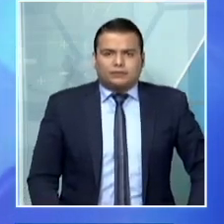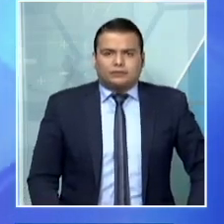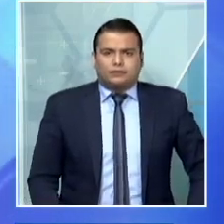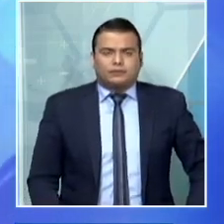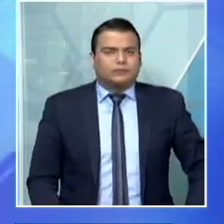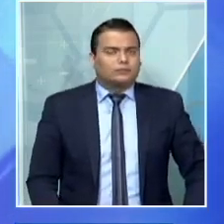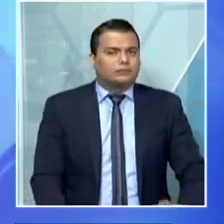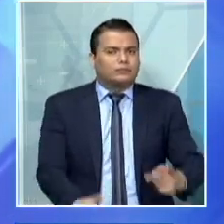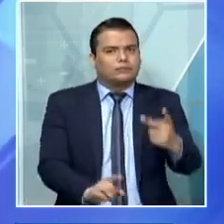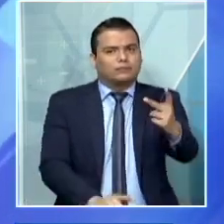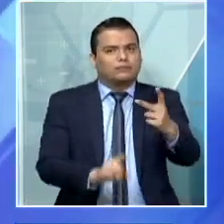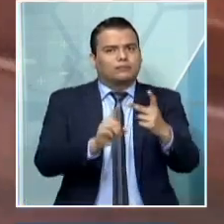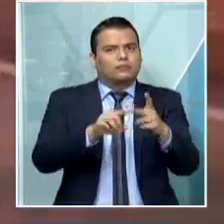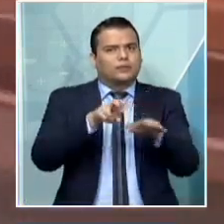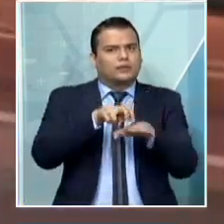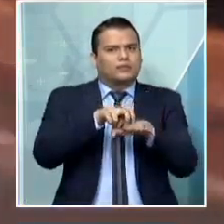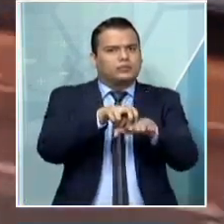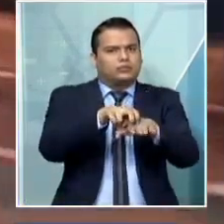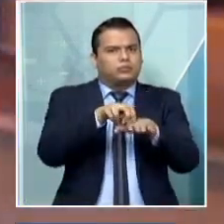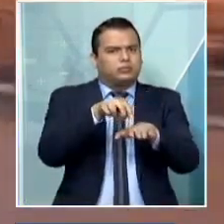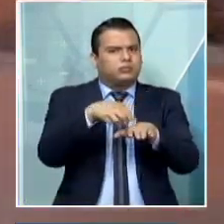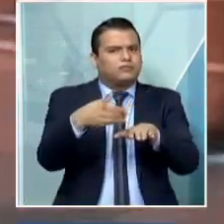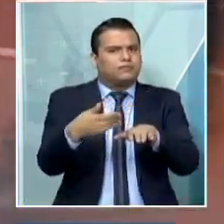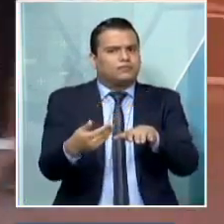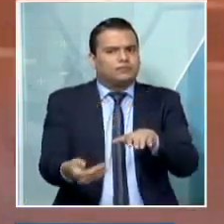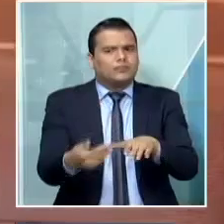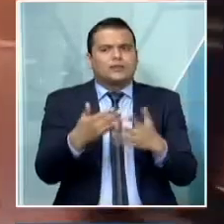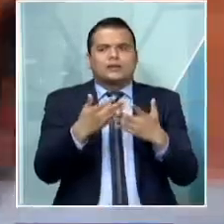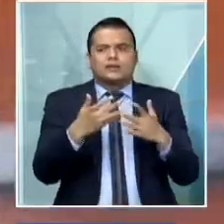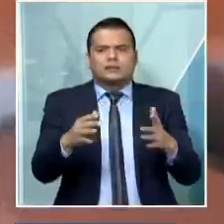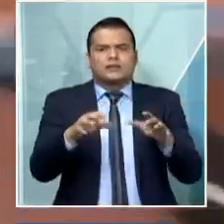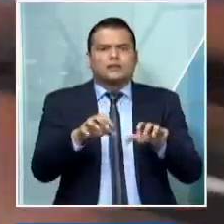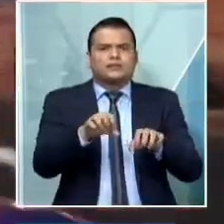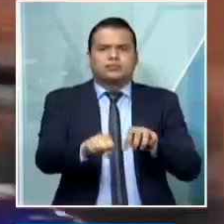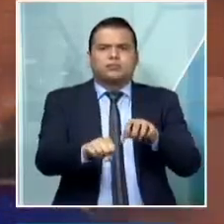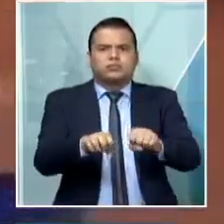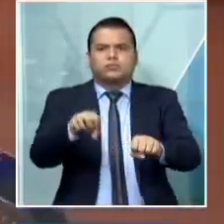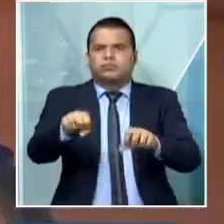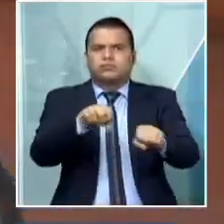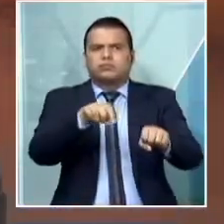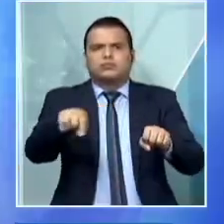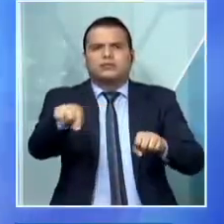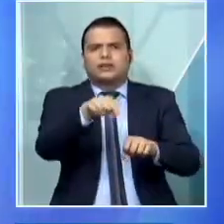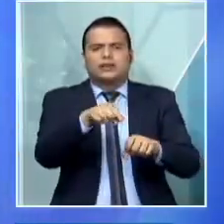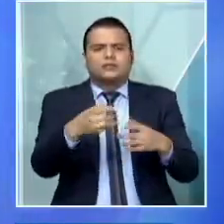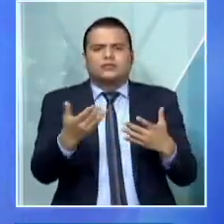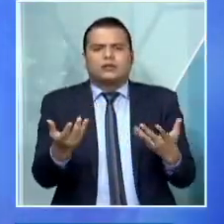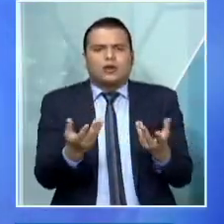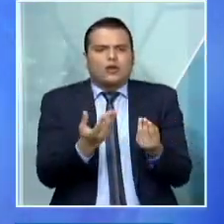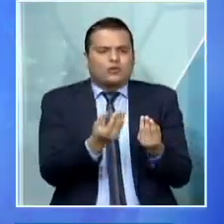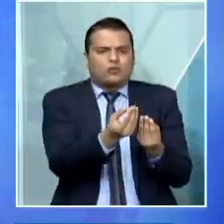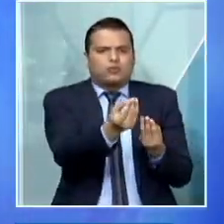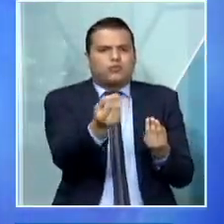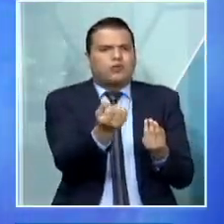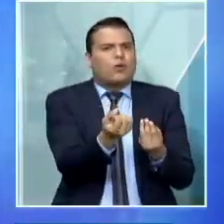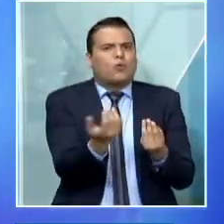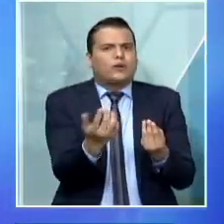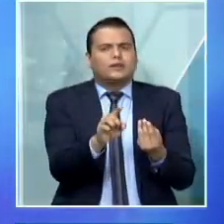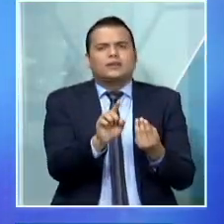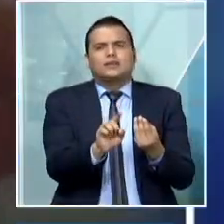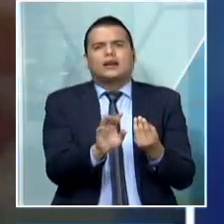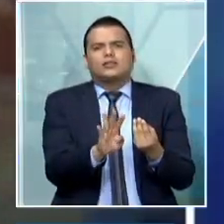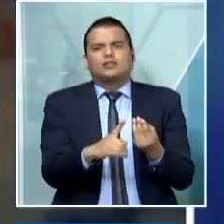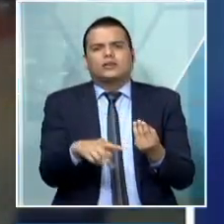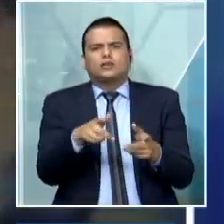Con relación al tránsito y la movilidad, fueron puestas fuera de circulación la mayoría de las 14 caravanas de motociclistas que